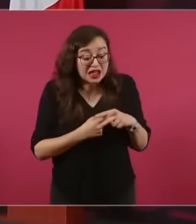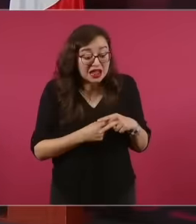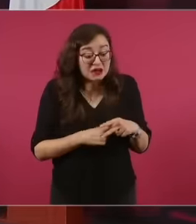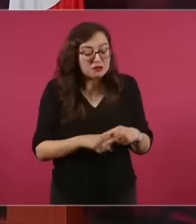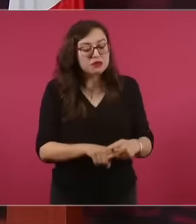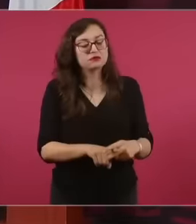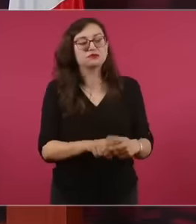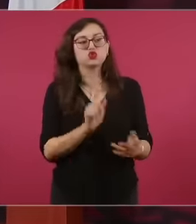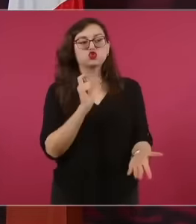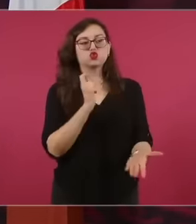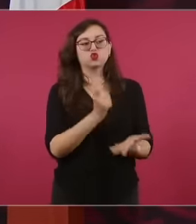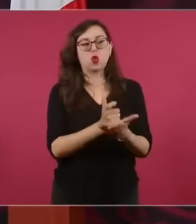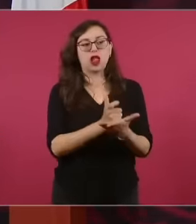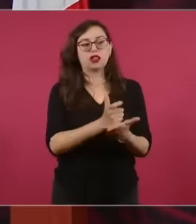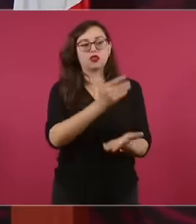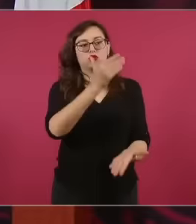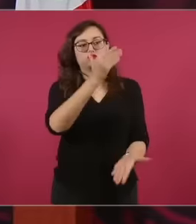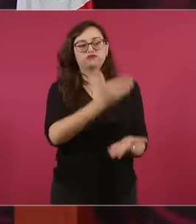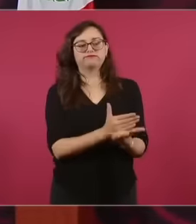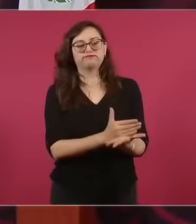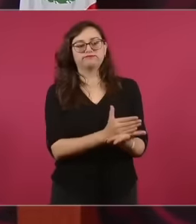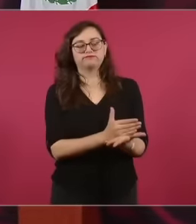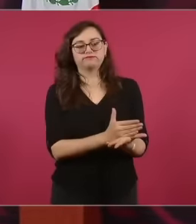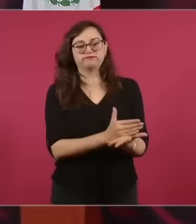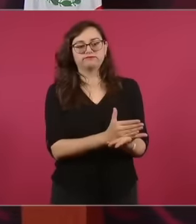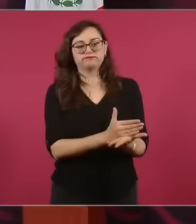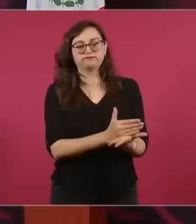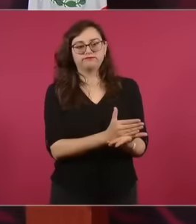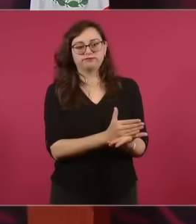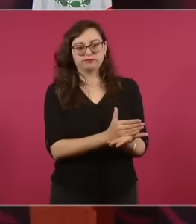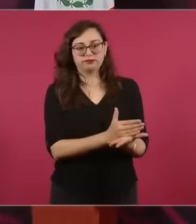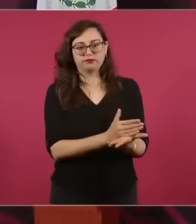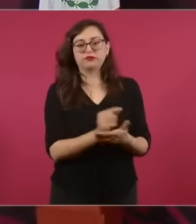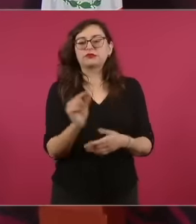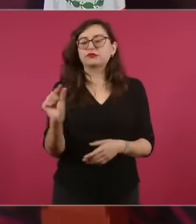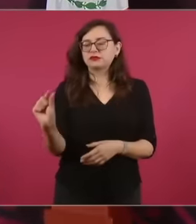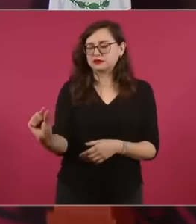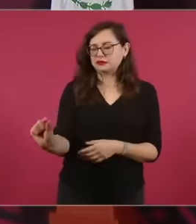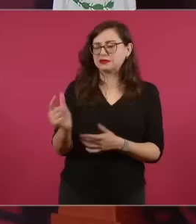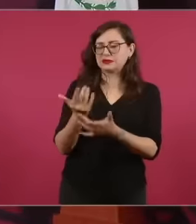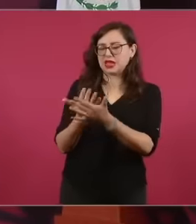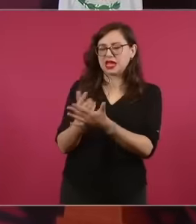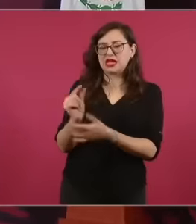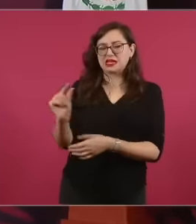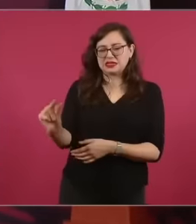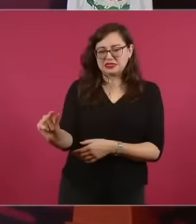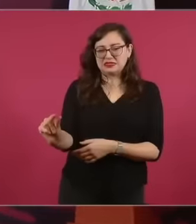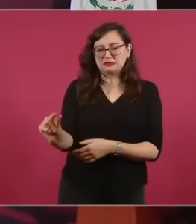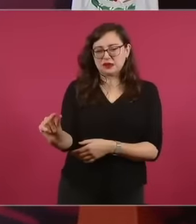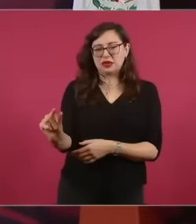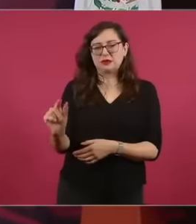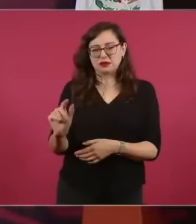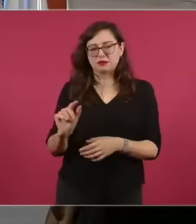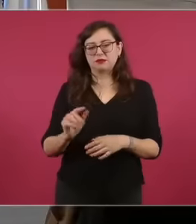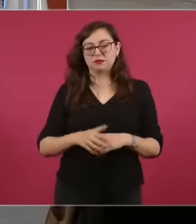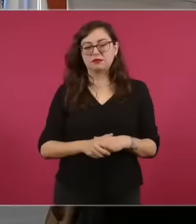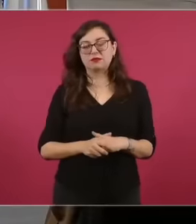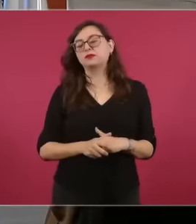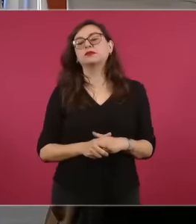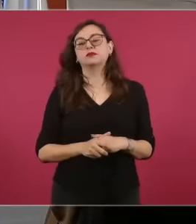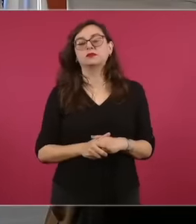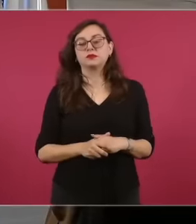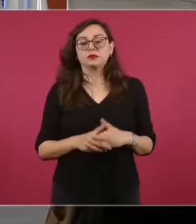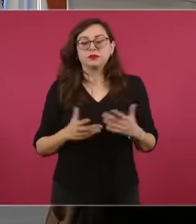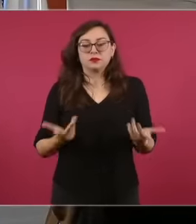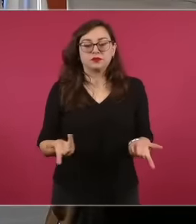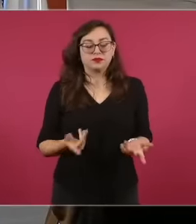ya no se cobran salarios. ¿Apoyaría, presidente, que permíteme, se haga? Es que esto es muy interesante. ¿Sin remuneración? Sí. ¿No